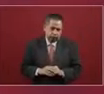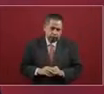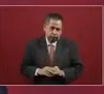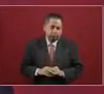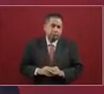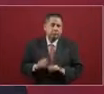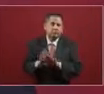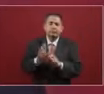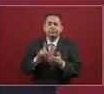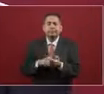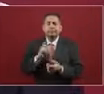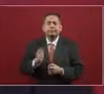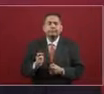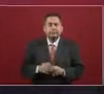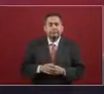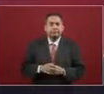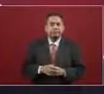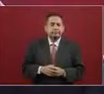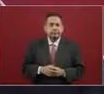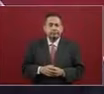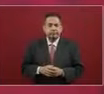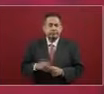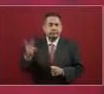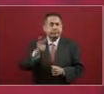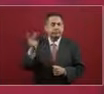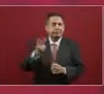resolviendo lo de la